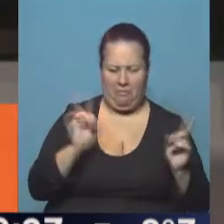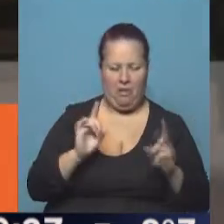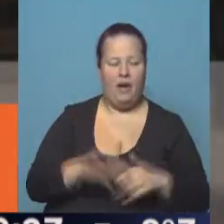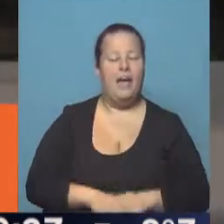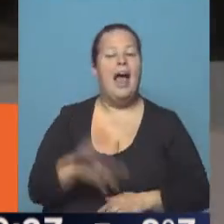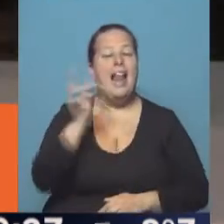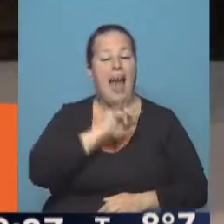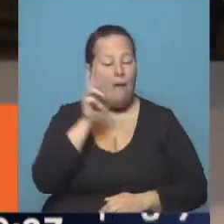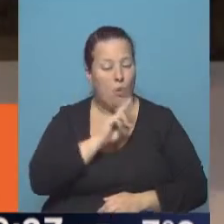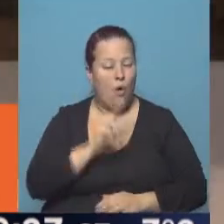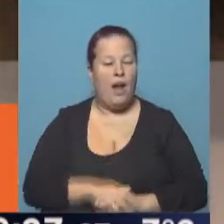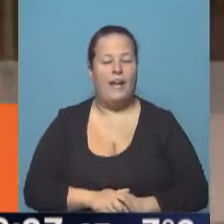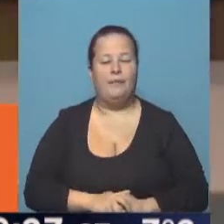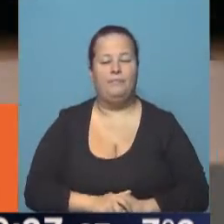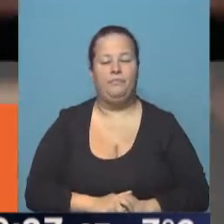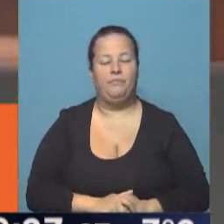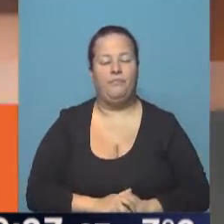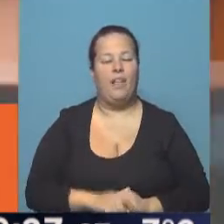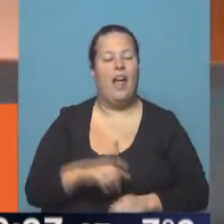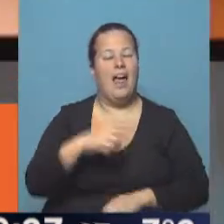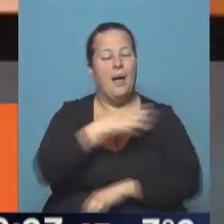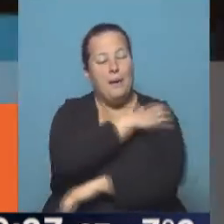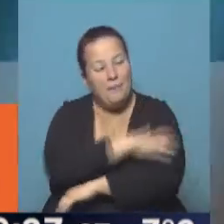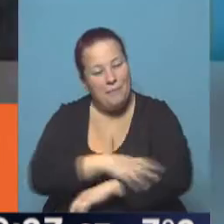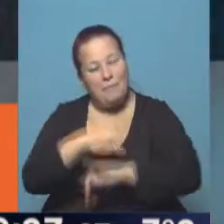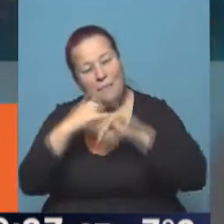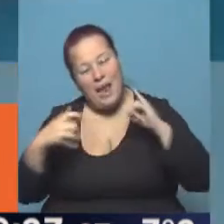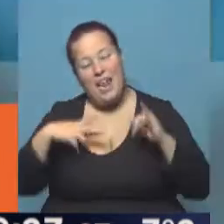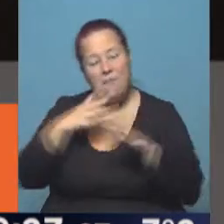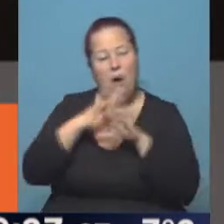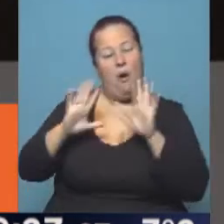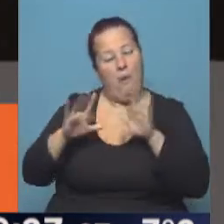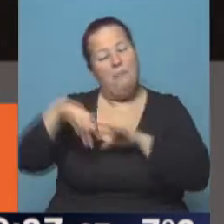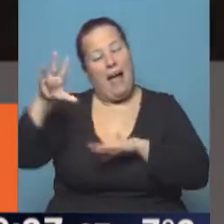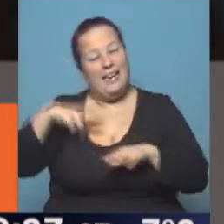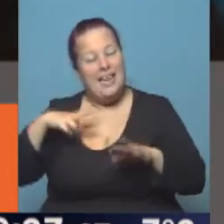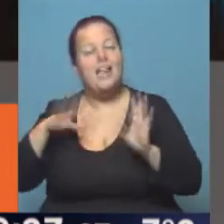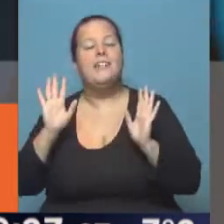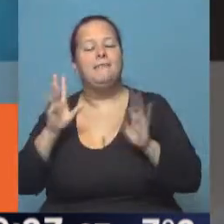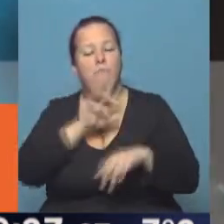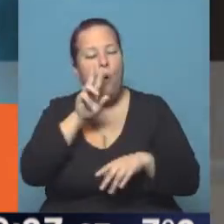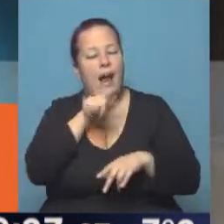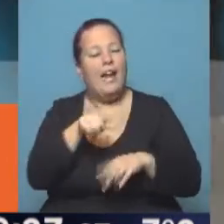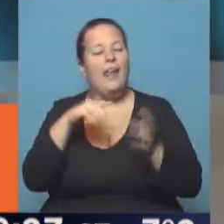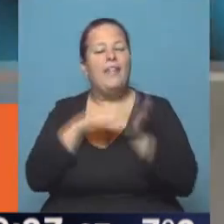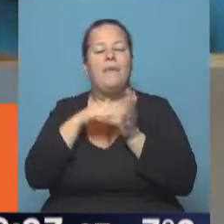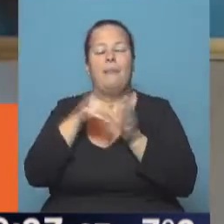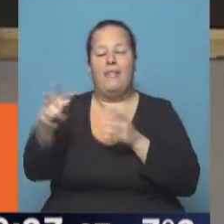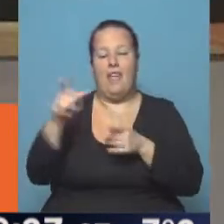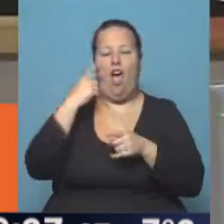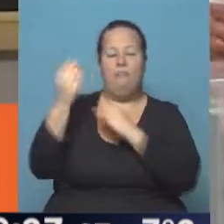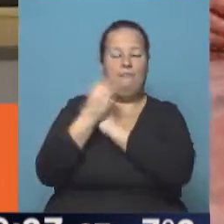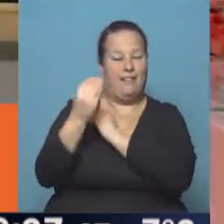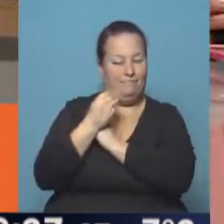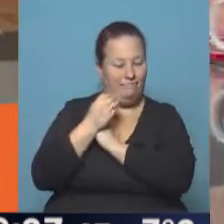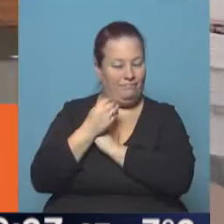las mujeres que de clase social media o por ahí más acomodadas son muchas veces las mujeres que dependen económicamente del